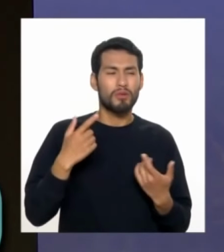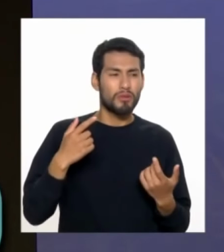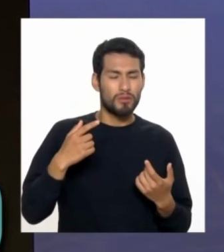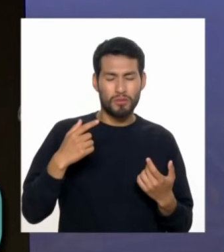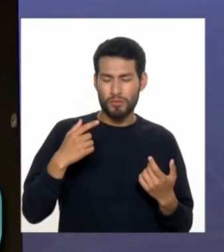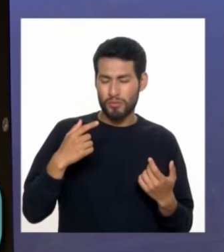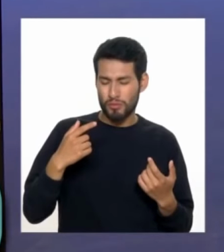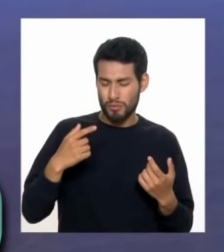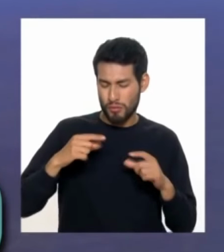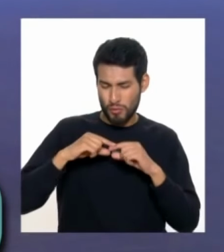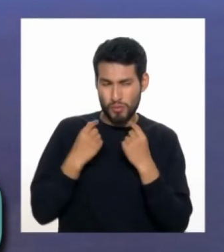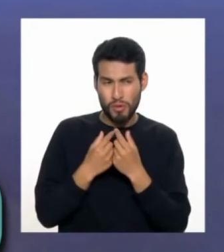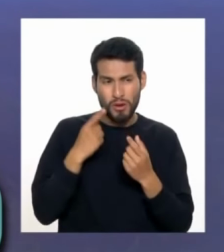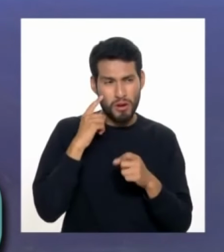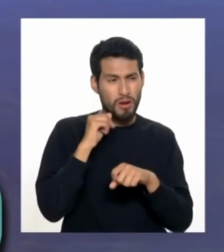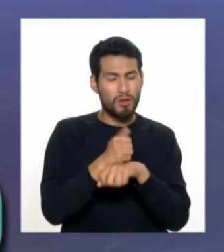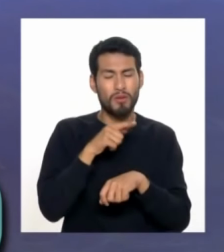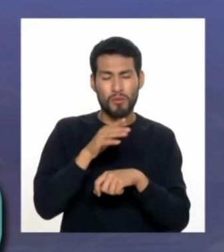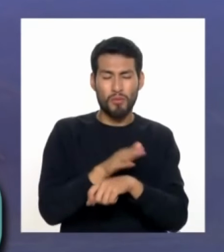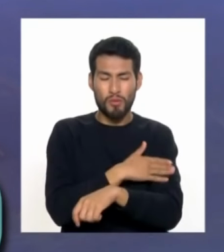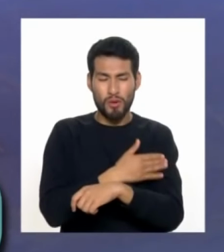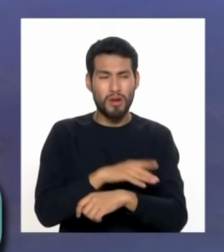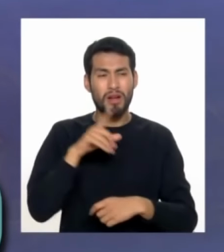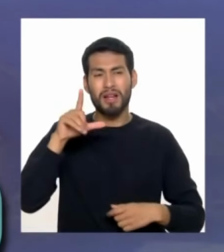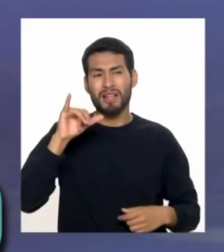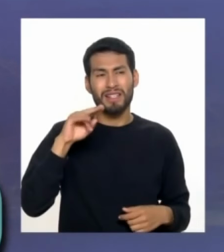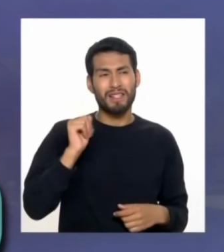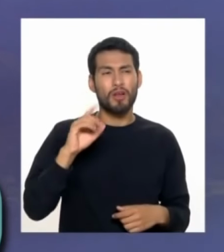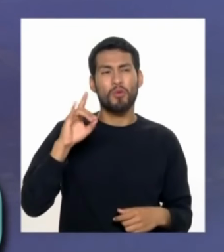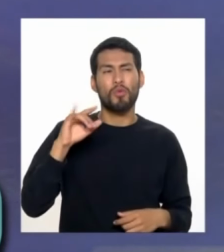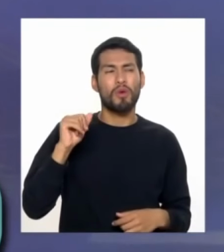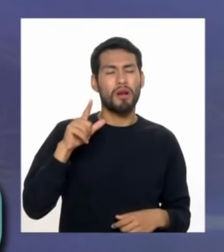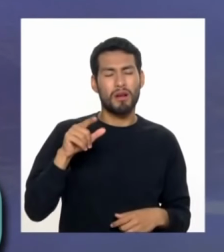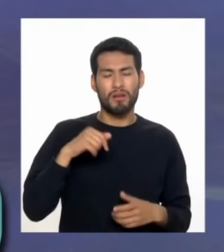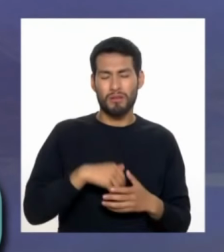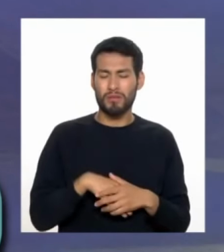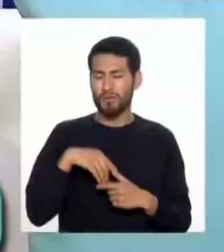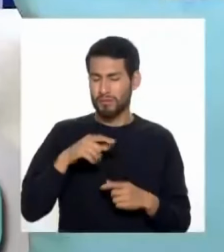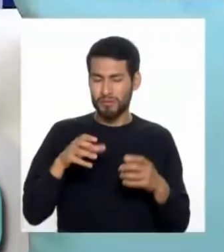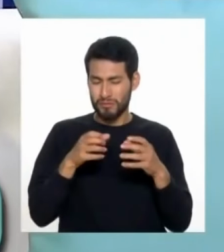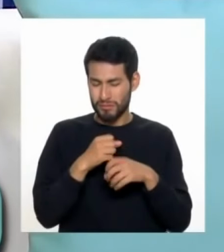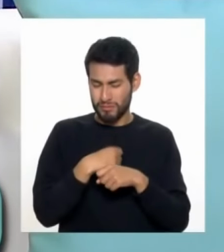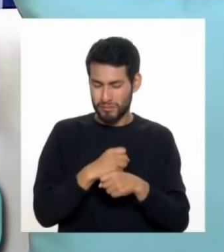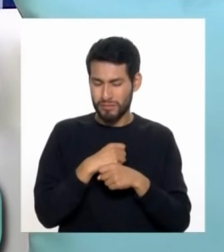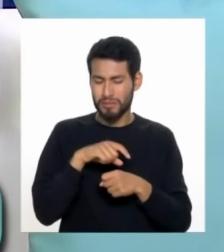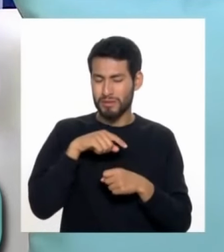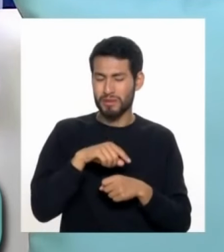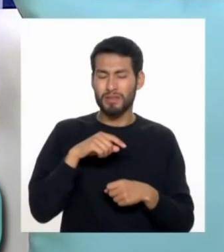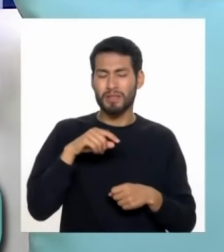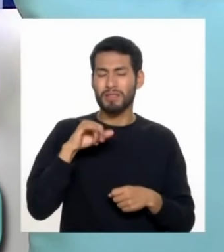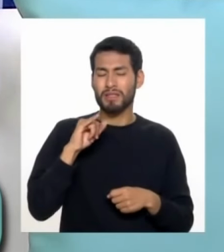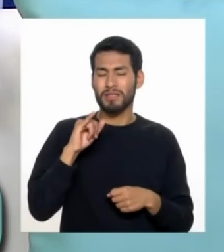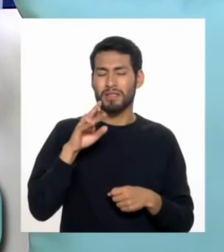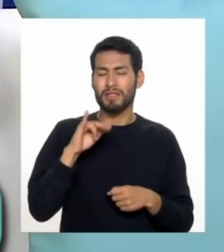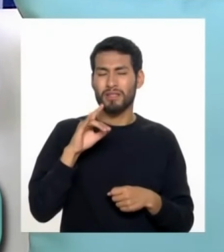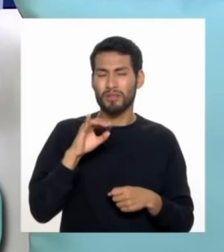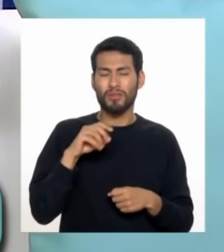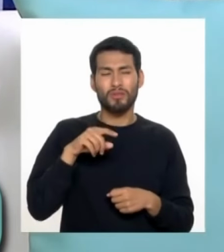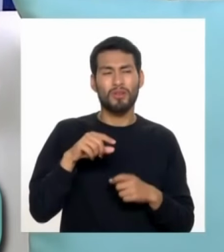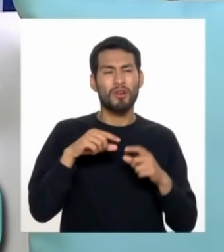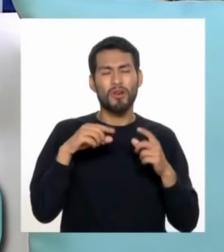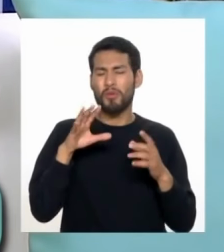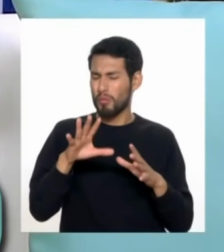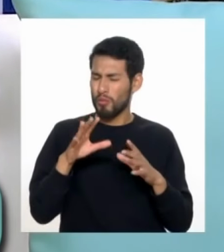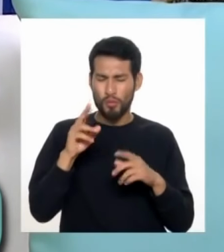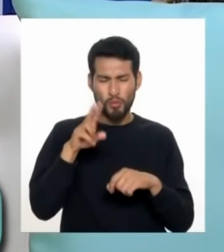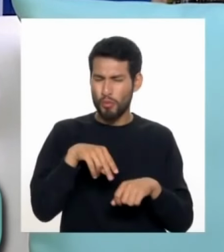que apareció en el mundo musical la línea dual, o cajones híbridos, como se le conoce, que es una mezcla de un cajón normal